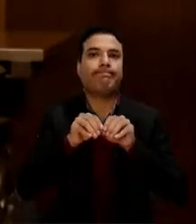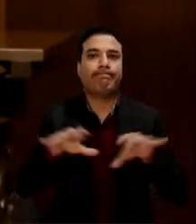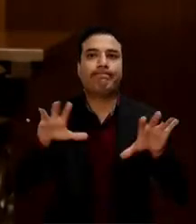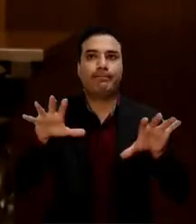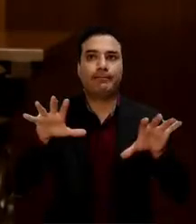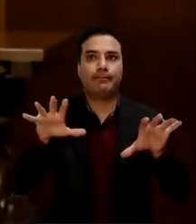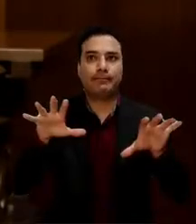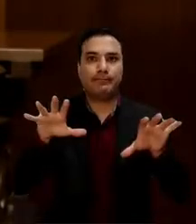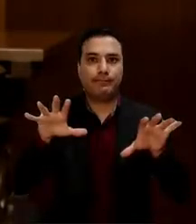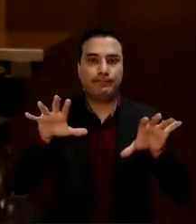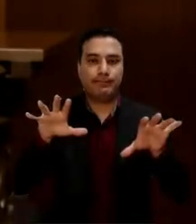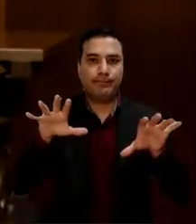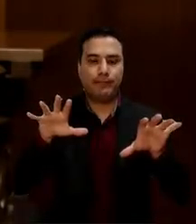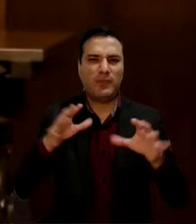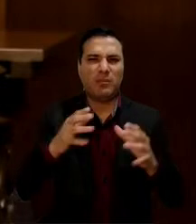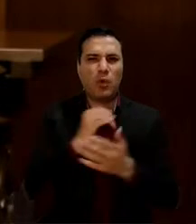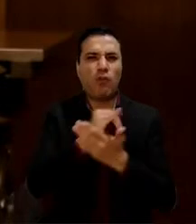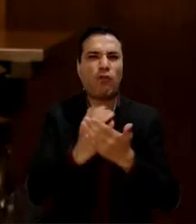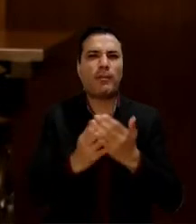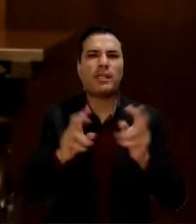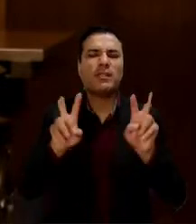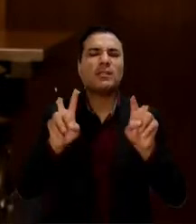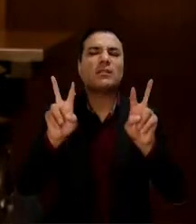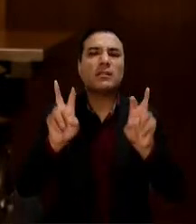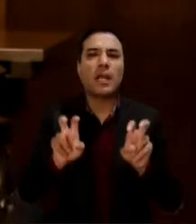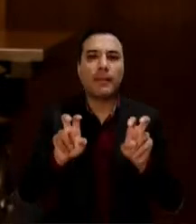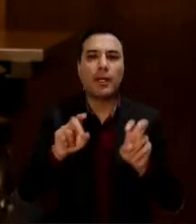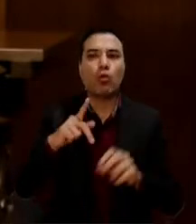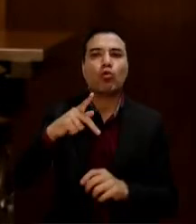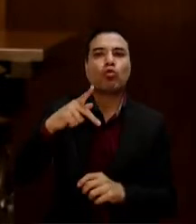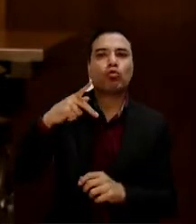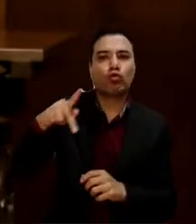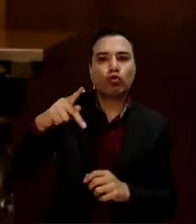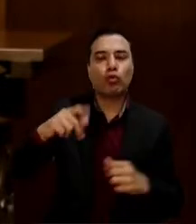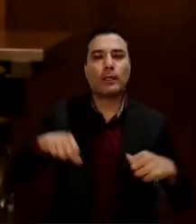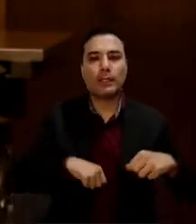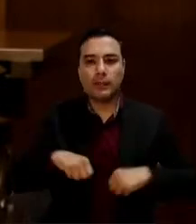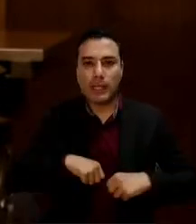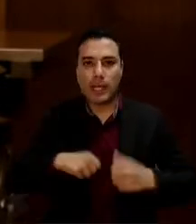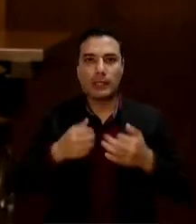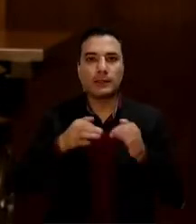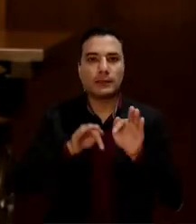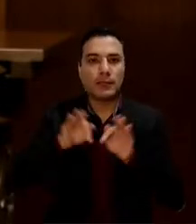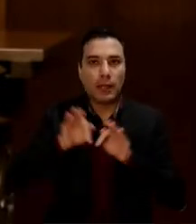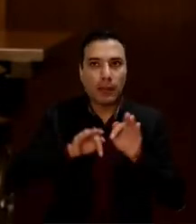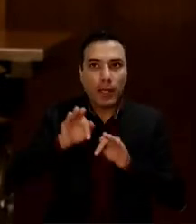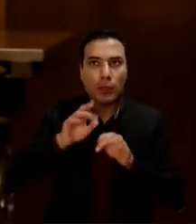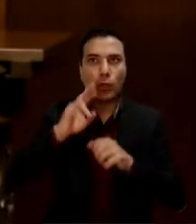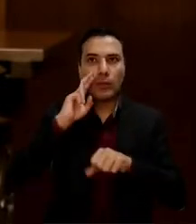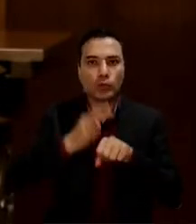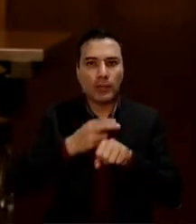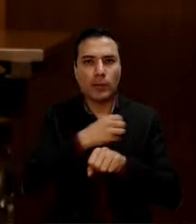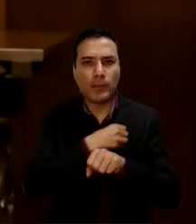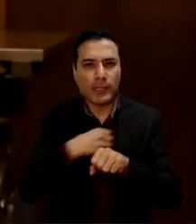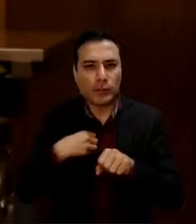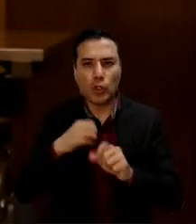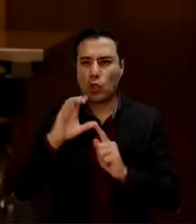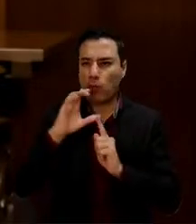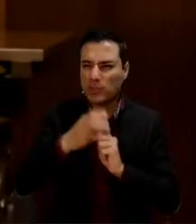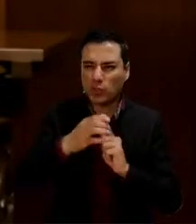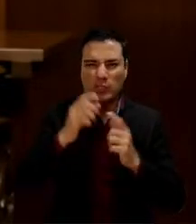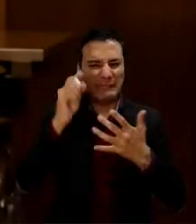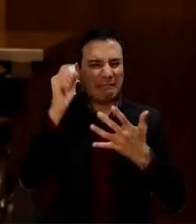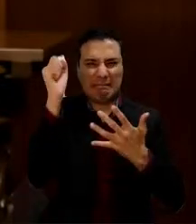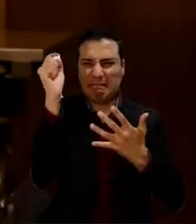sobre informes sobre las gestiones, actividades, facultades, comisiones conferidas